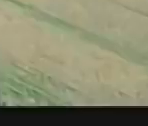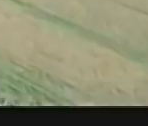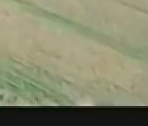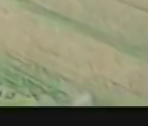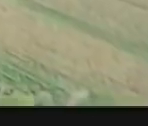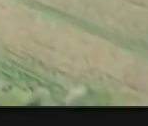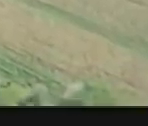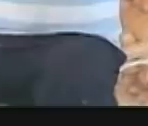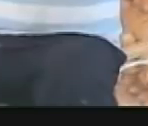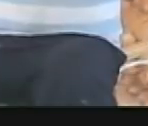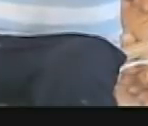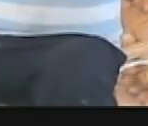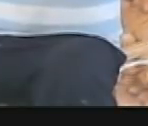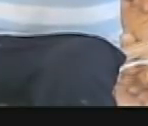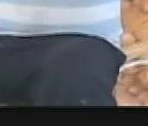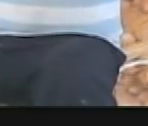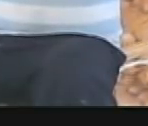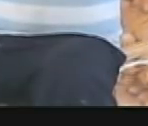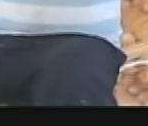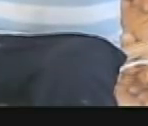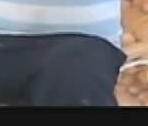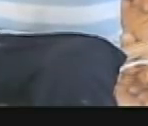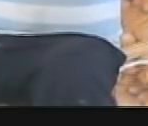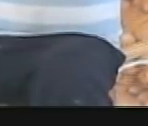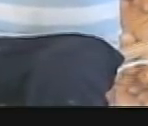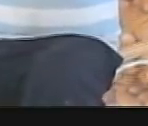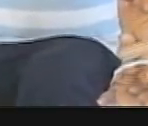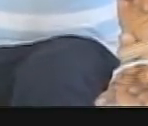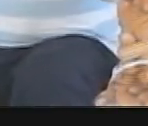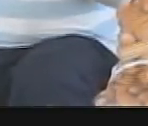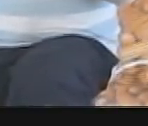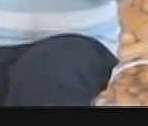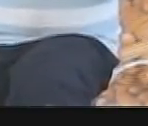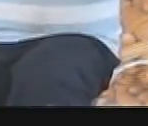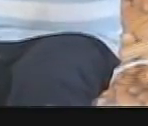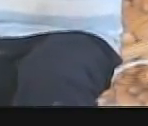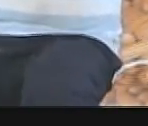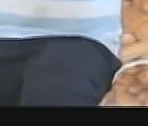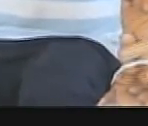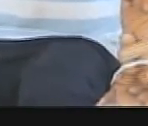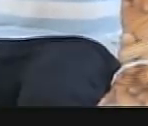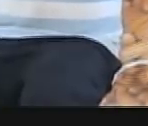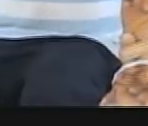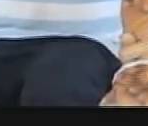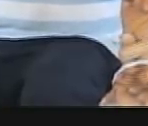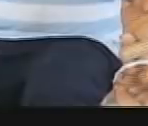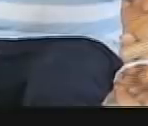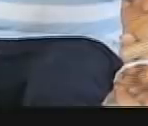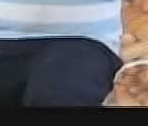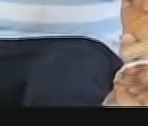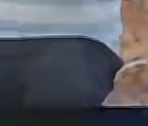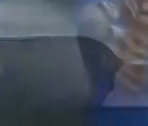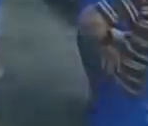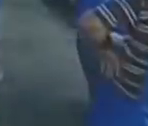esta semilla porque es una semilla nuestra para la nación y se quiere para el país.